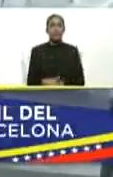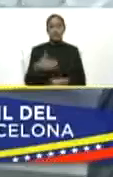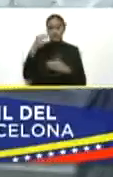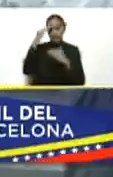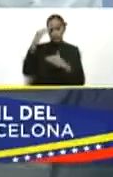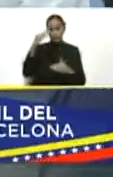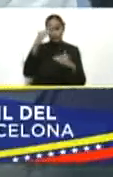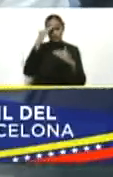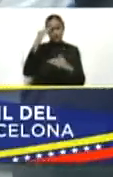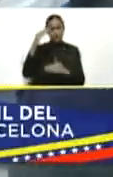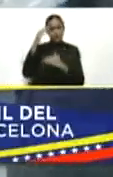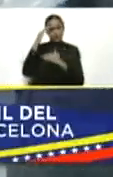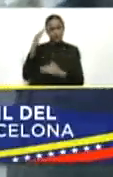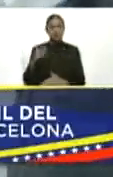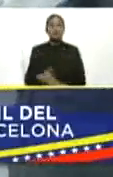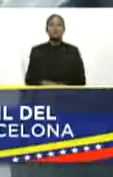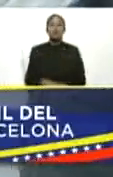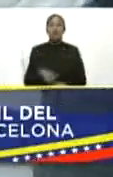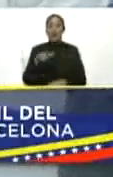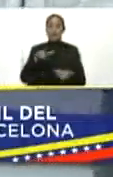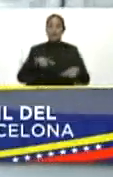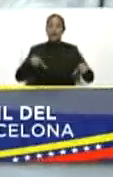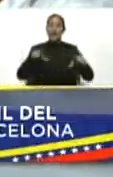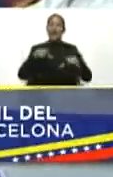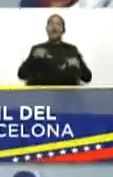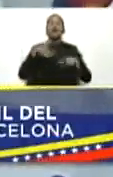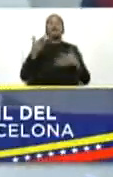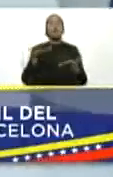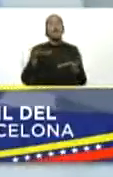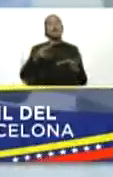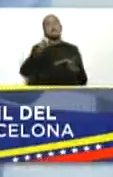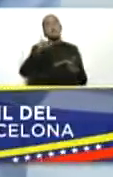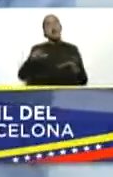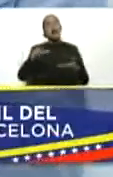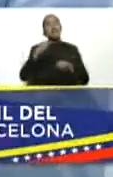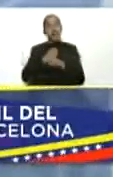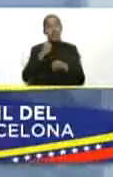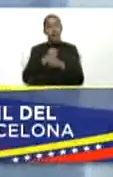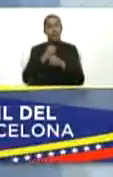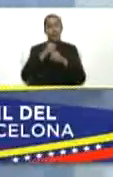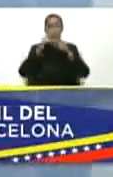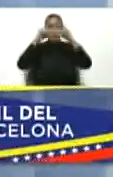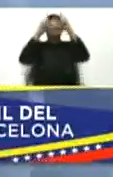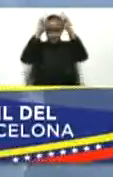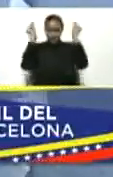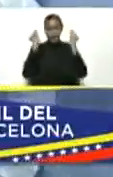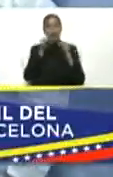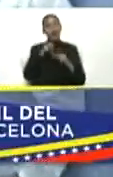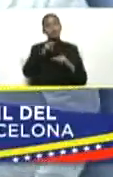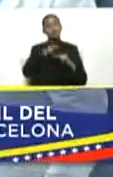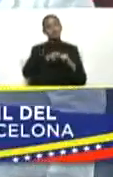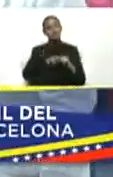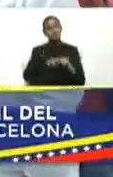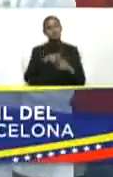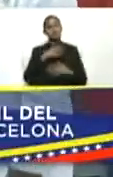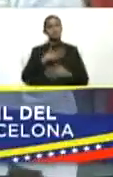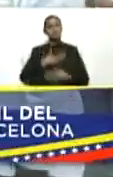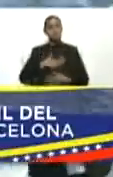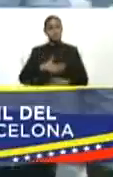Esta es la sala de estar de enfermería, el área de espera de enfermería y aquí tenemos nuestros quirófanos.